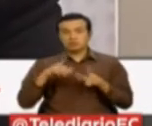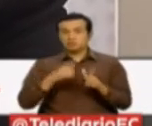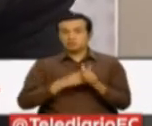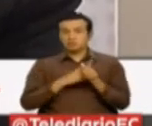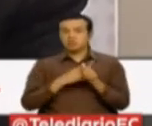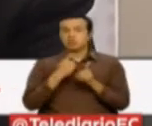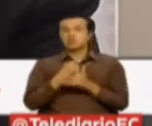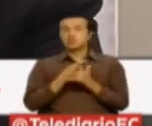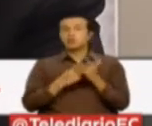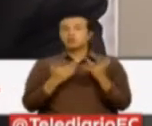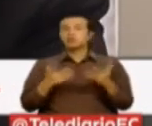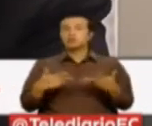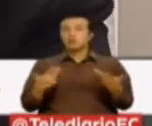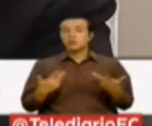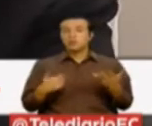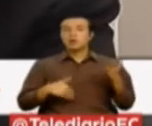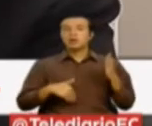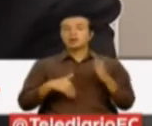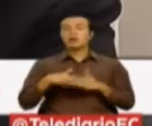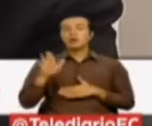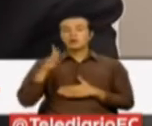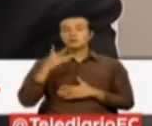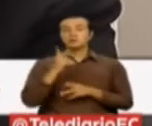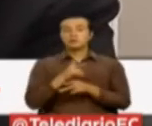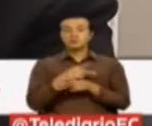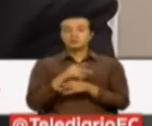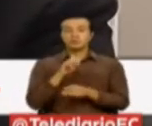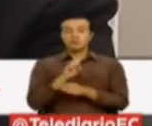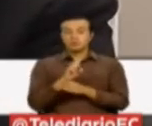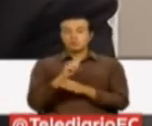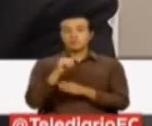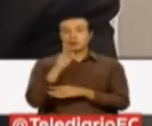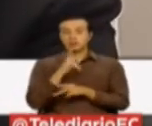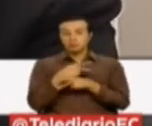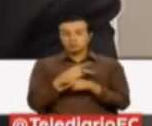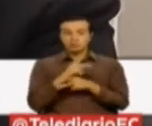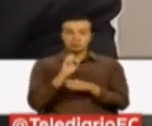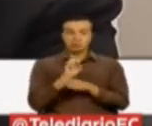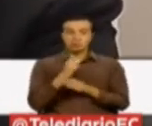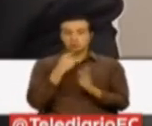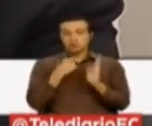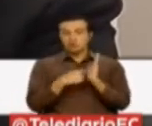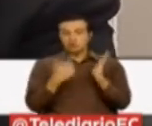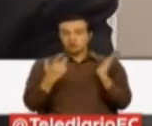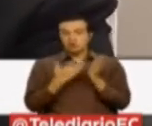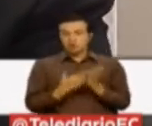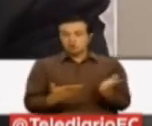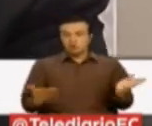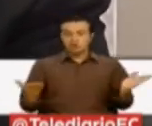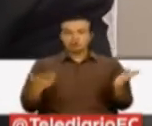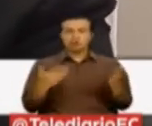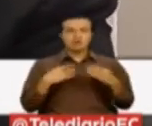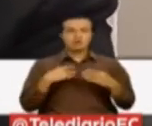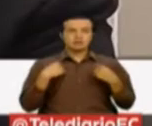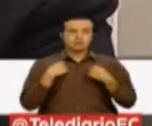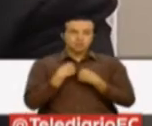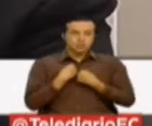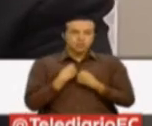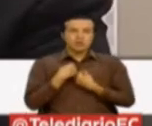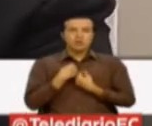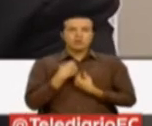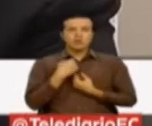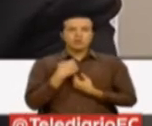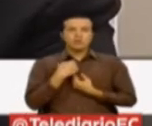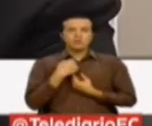son aquellas que están relacionadas además con la producción nacional por ejemplo tenemos ahí artículos de cuero tenemos ahí